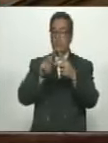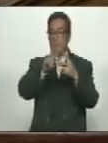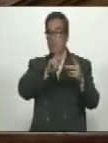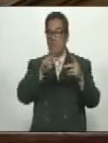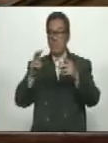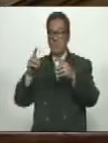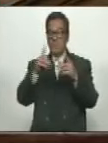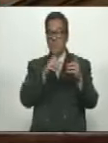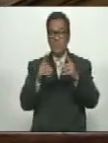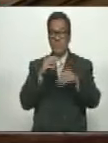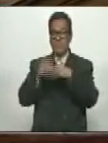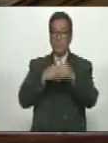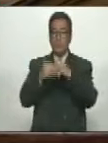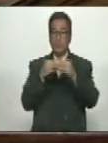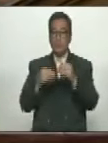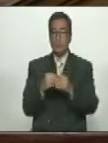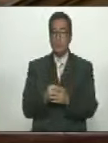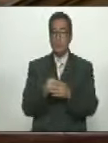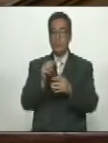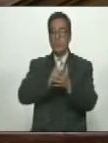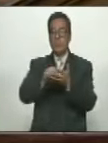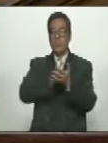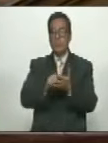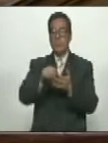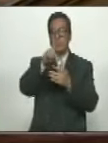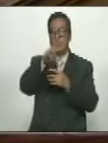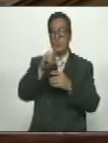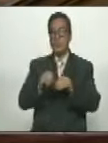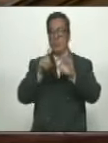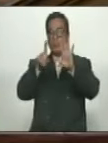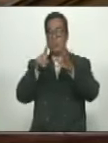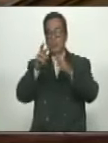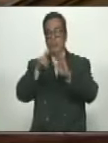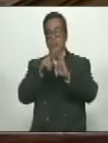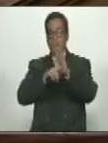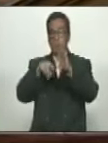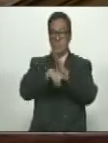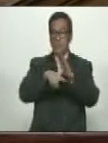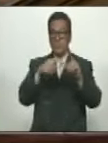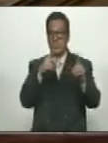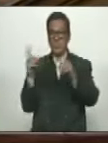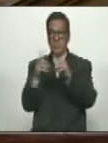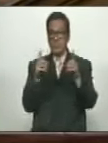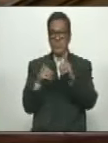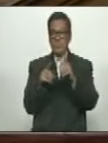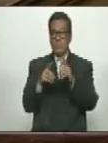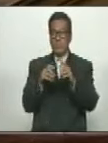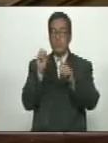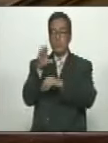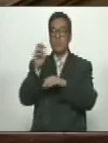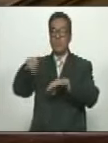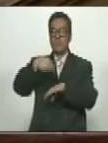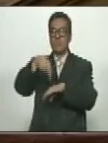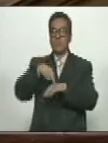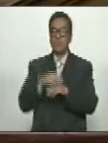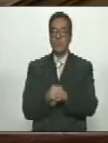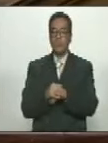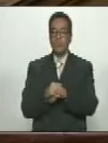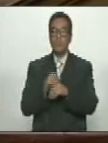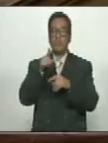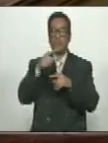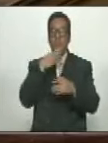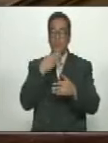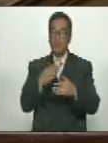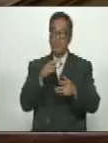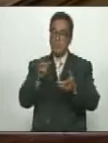discusión, de conformidad con lo establecido en el artículo 106 del reglamento interior y de debates de la Asamblea Nacional y